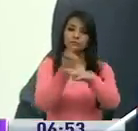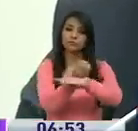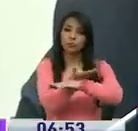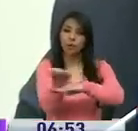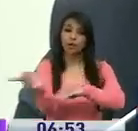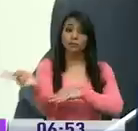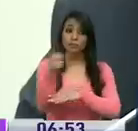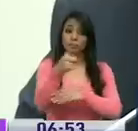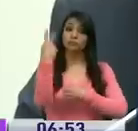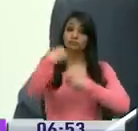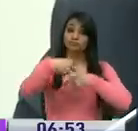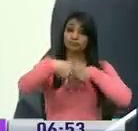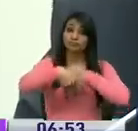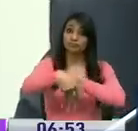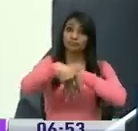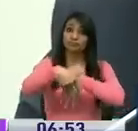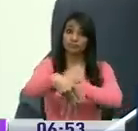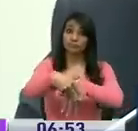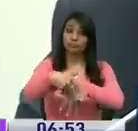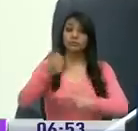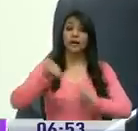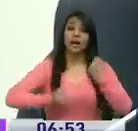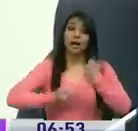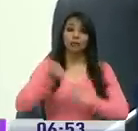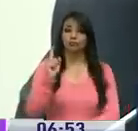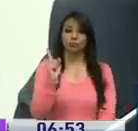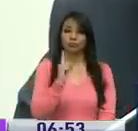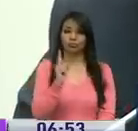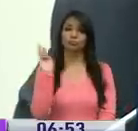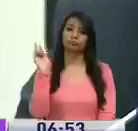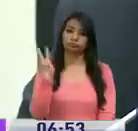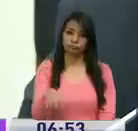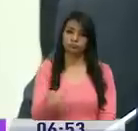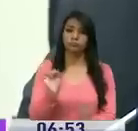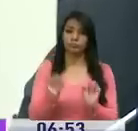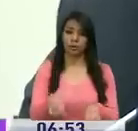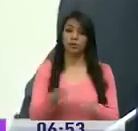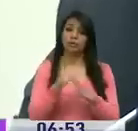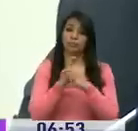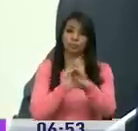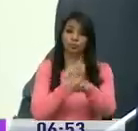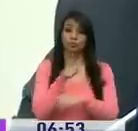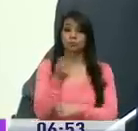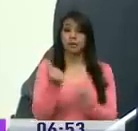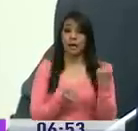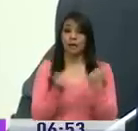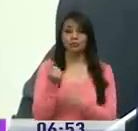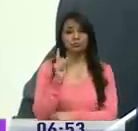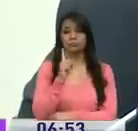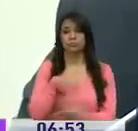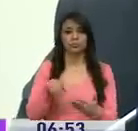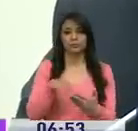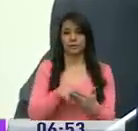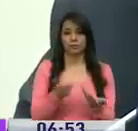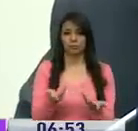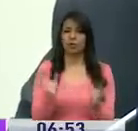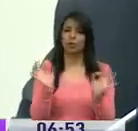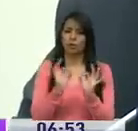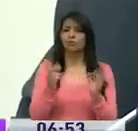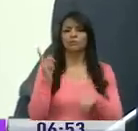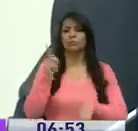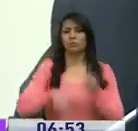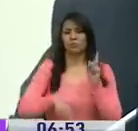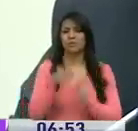procesiones lo hagan en medios de transporte masivo transporte público no vayan a sus vehículos particulares principalmente al centro